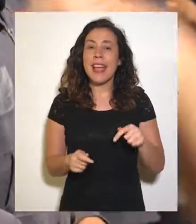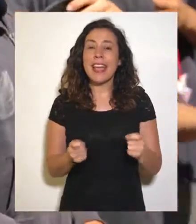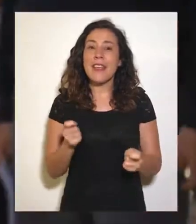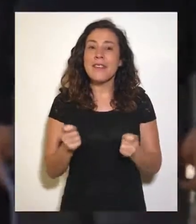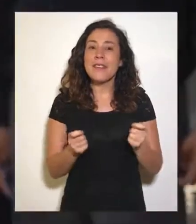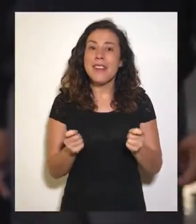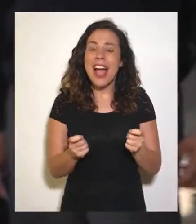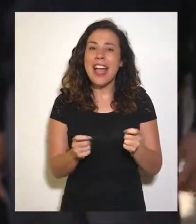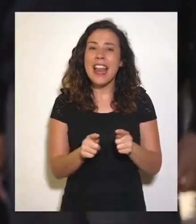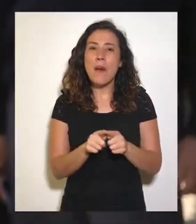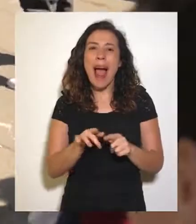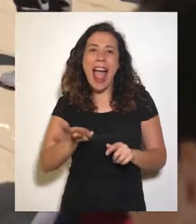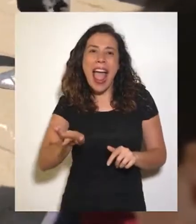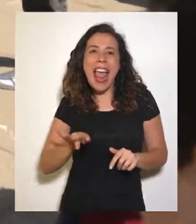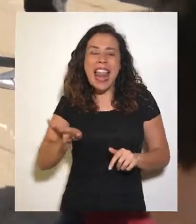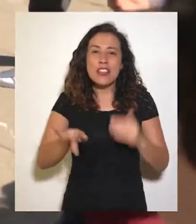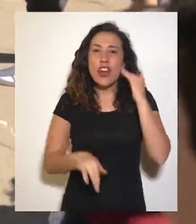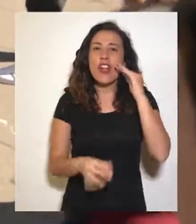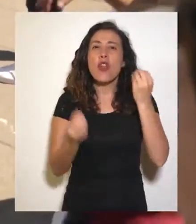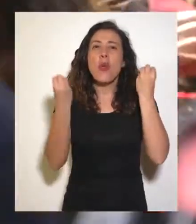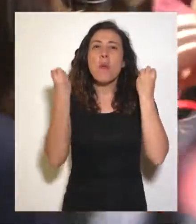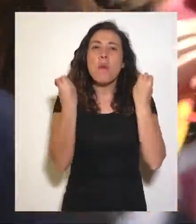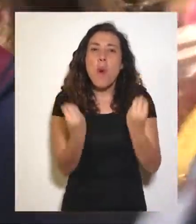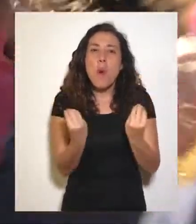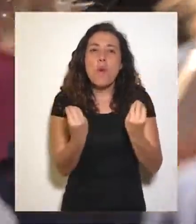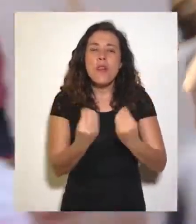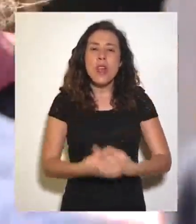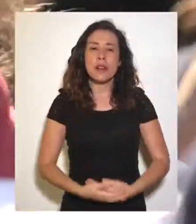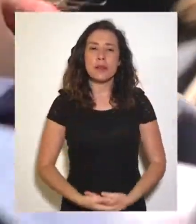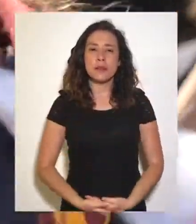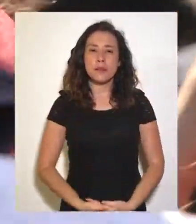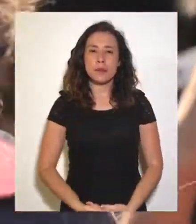se baila la electrónica, niños. Muy bien.